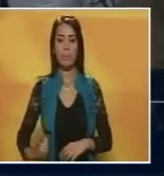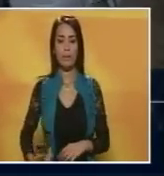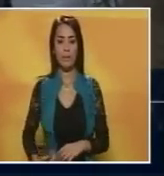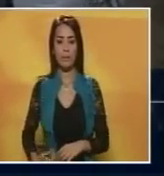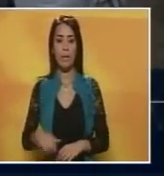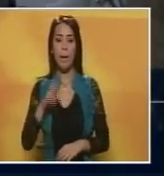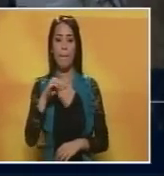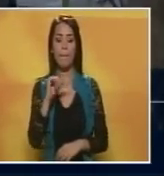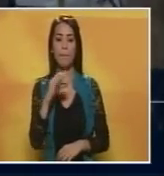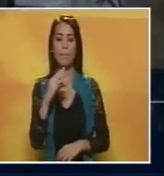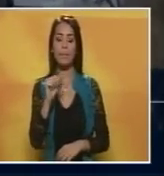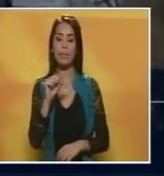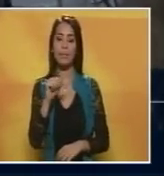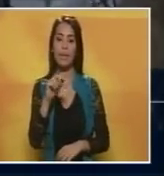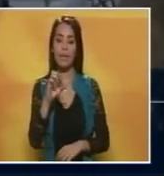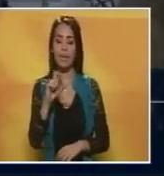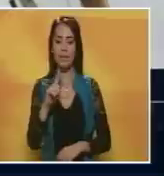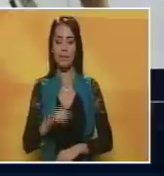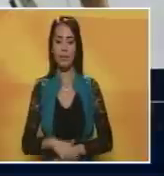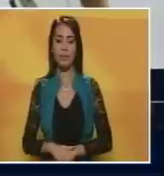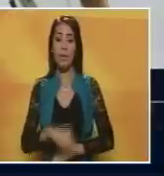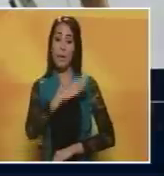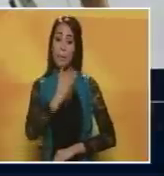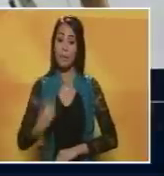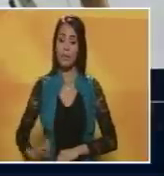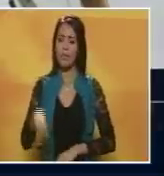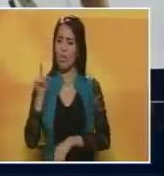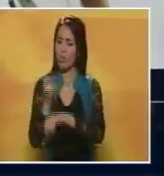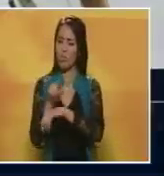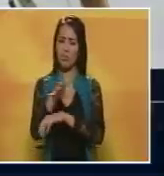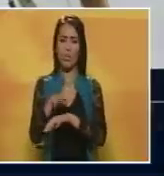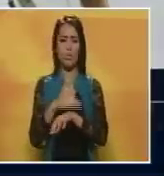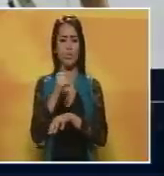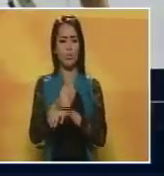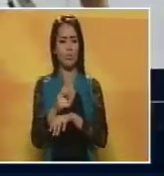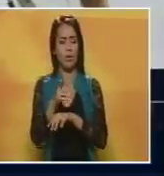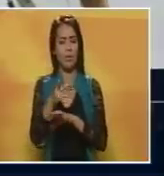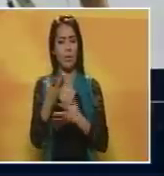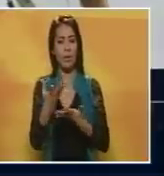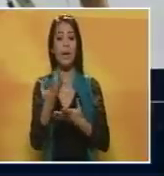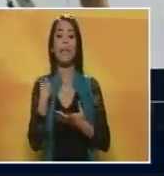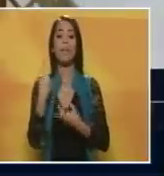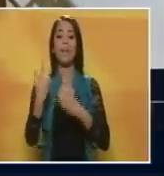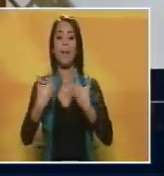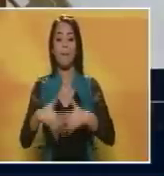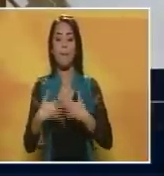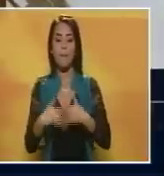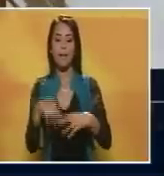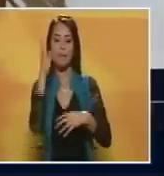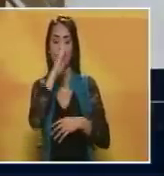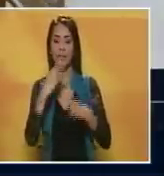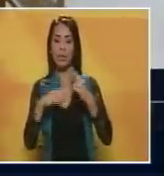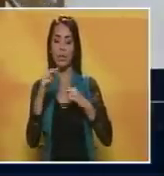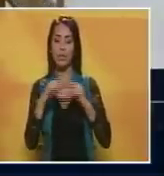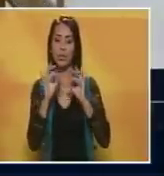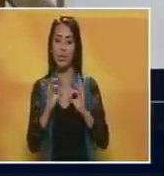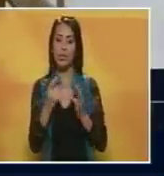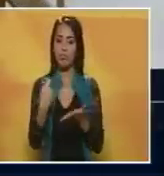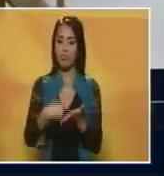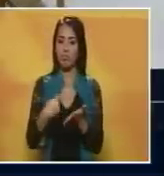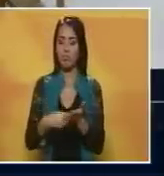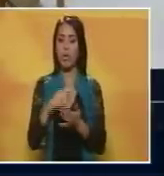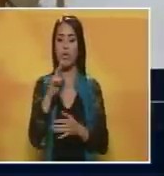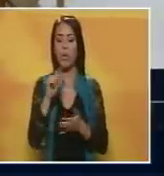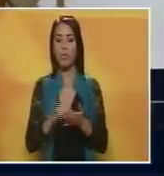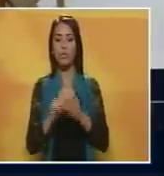michel ter el mandatario es acusado de haber intermediado con la constructora odebrecht en el pago de un soborno de unos